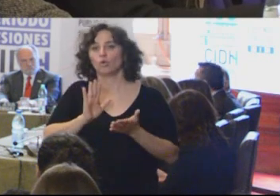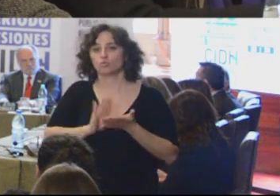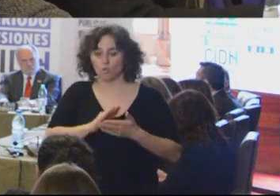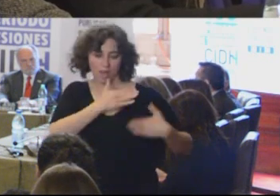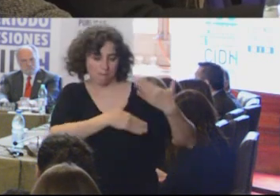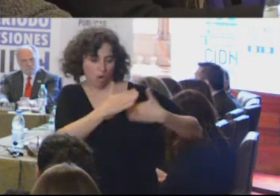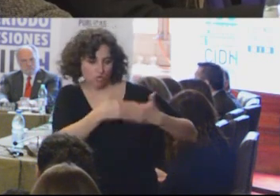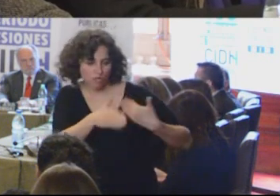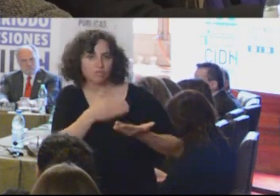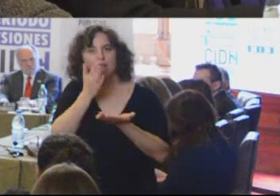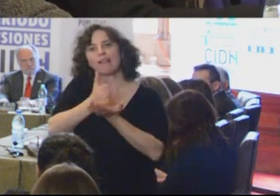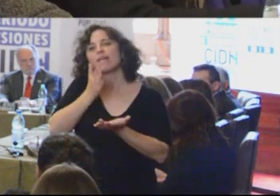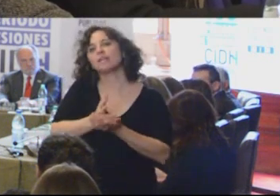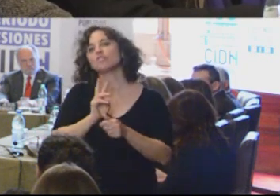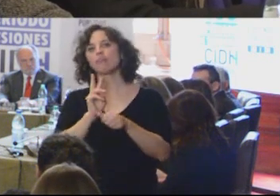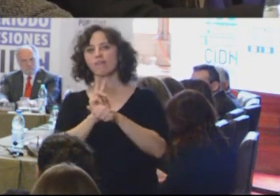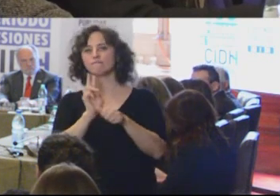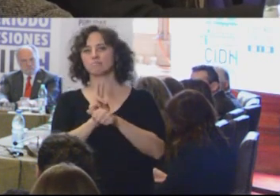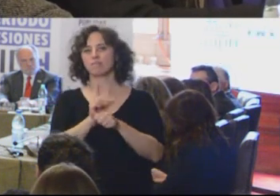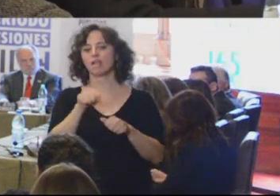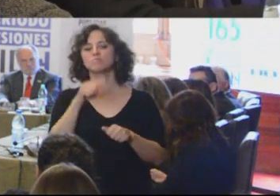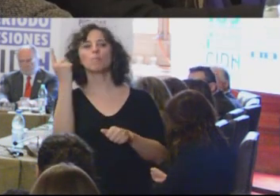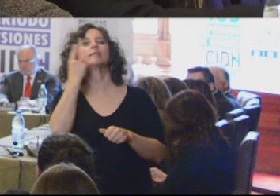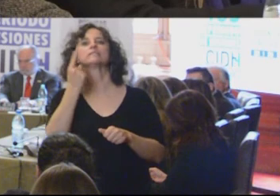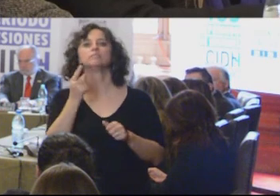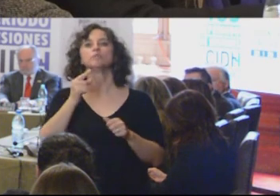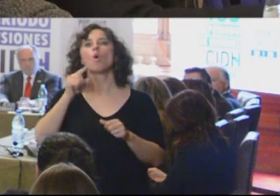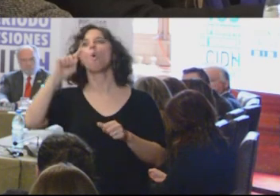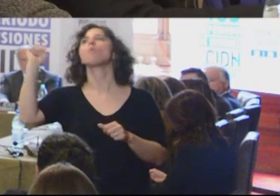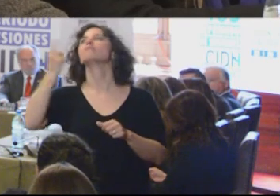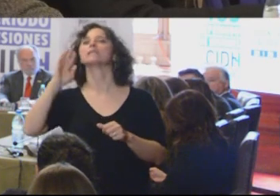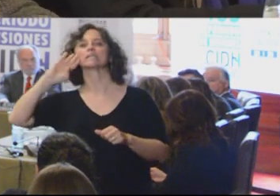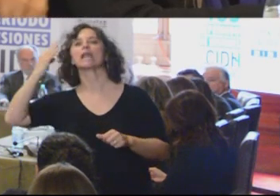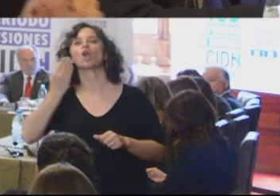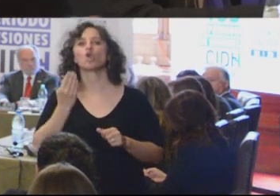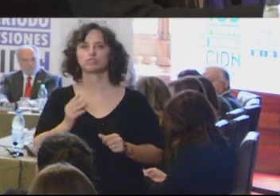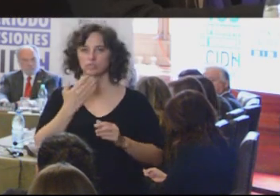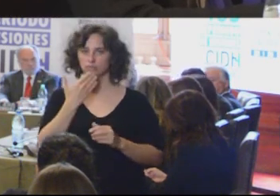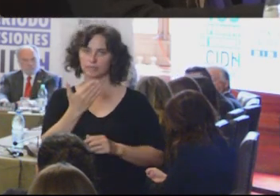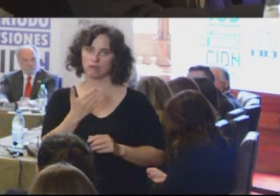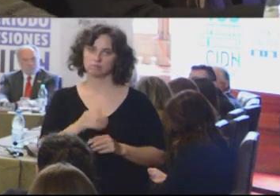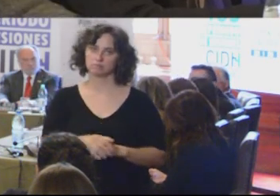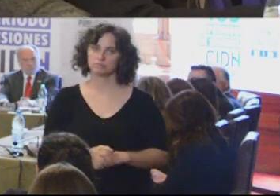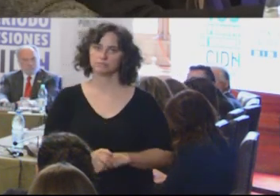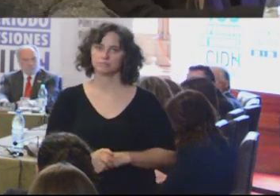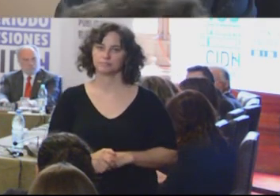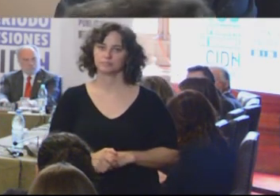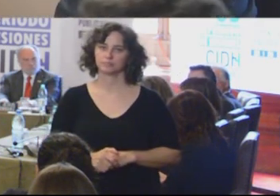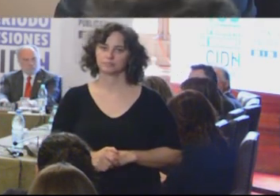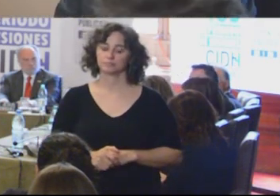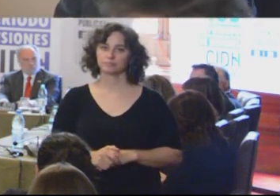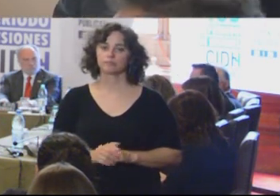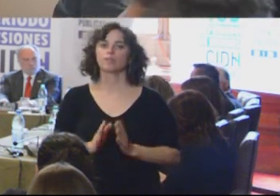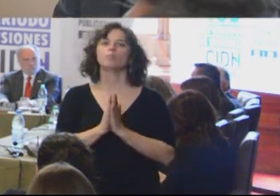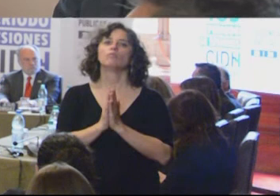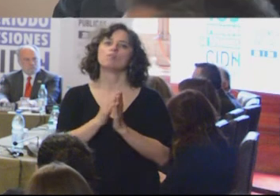proceso y al derecho de defensa que son principios universalmente reconocidos gracias por favor